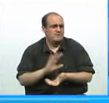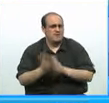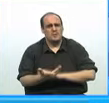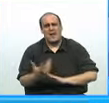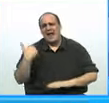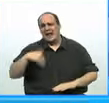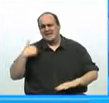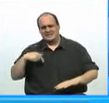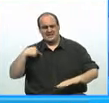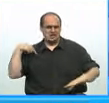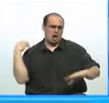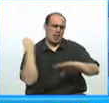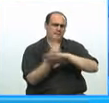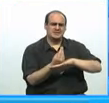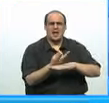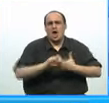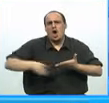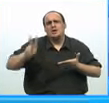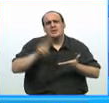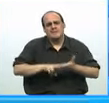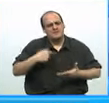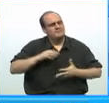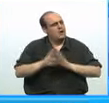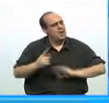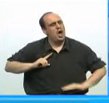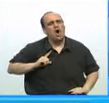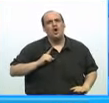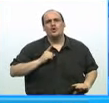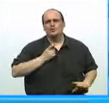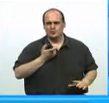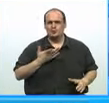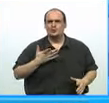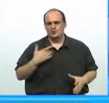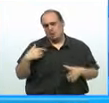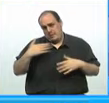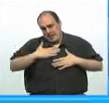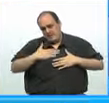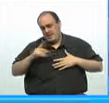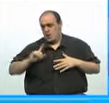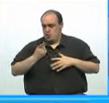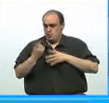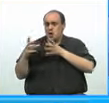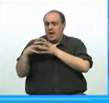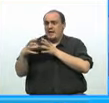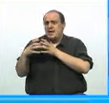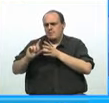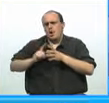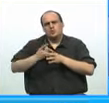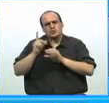vez más a Argentina es todo un orgullo para mí y también para todo el equipo. Pero bueno,